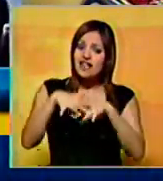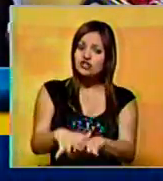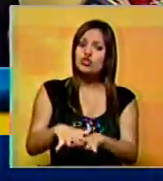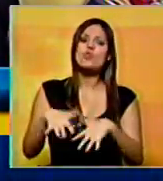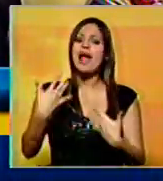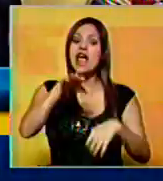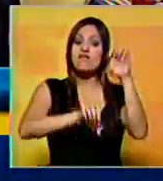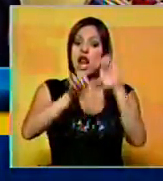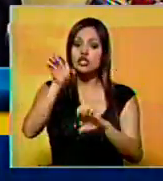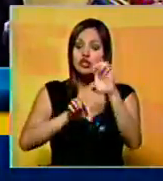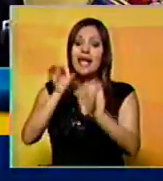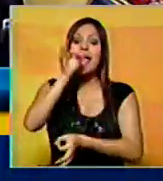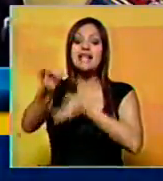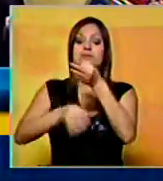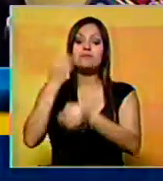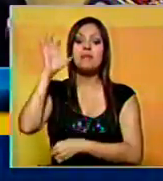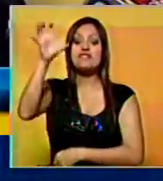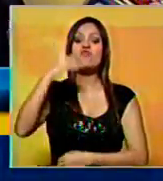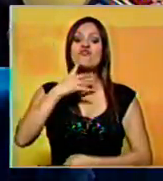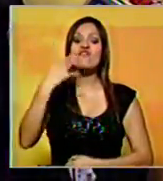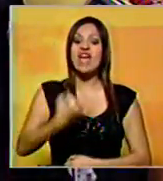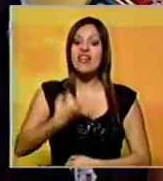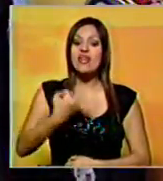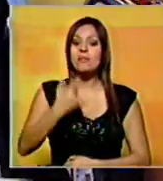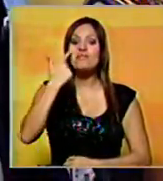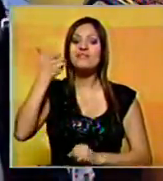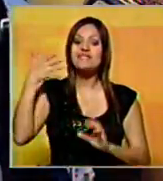pesquisas para explicarle al país la verdad de los hechos